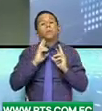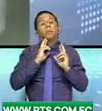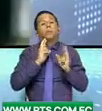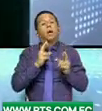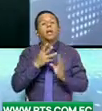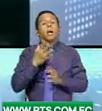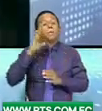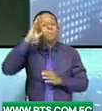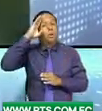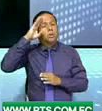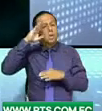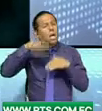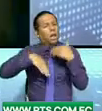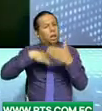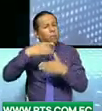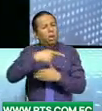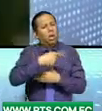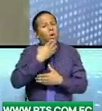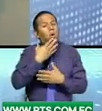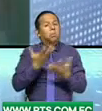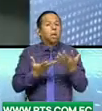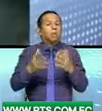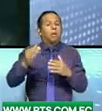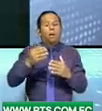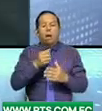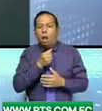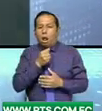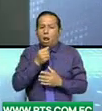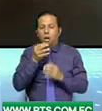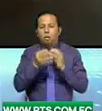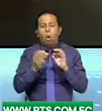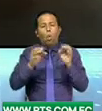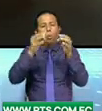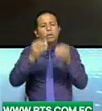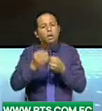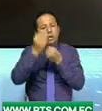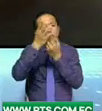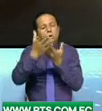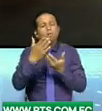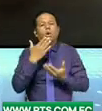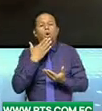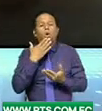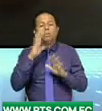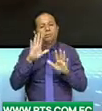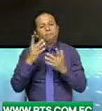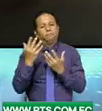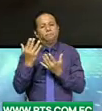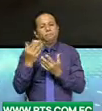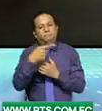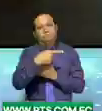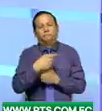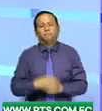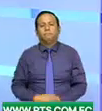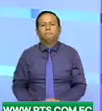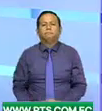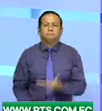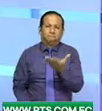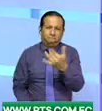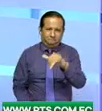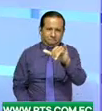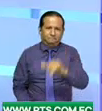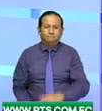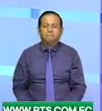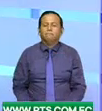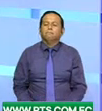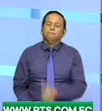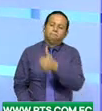próximas horas alguna rueda de prensa o información oficial que se pueda brindar de parte de la institución del orden más adelante de analí buenas noches muy bien